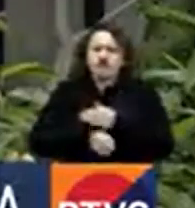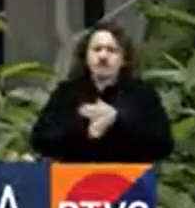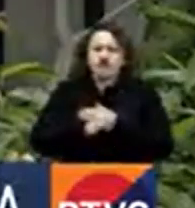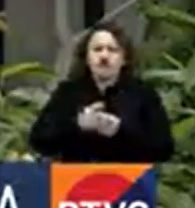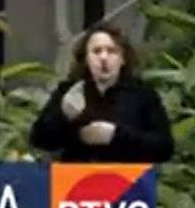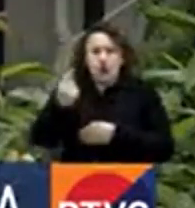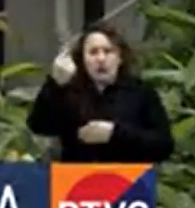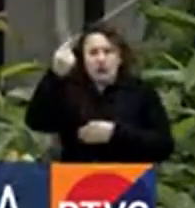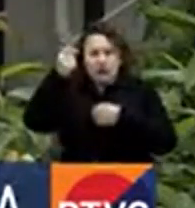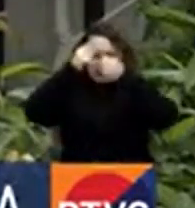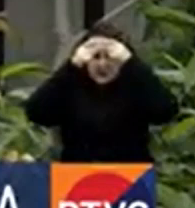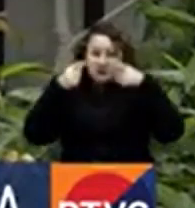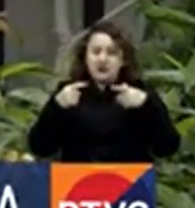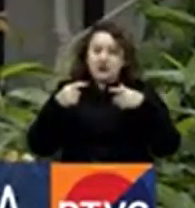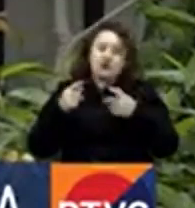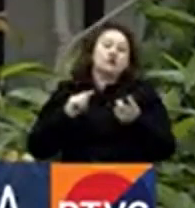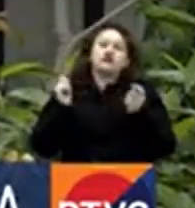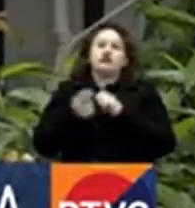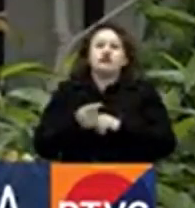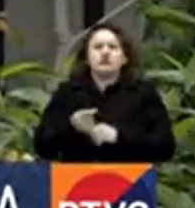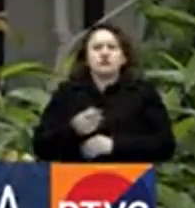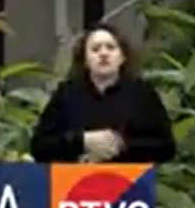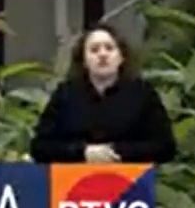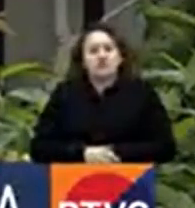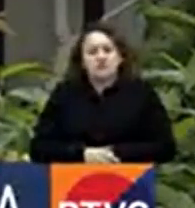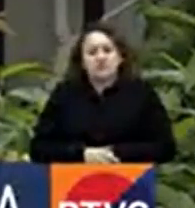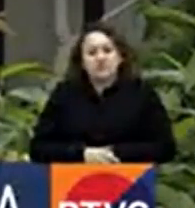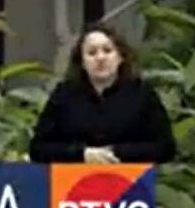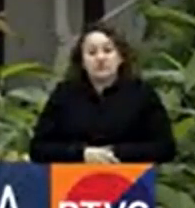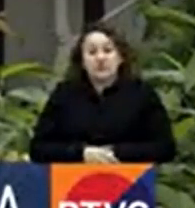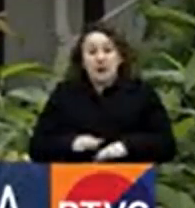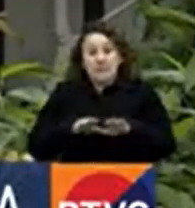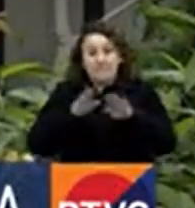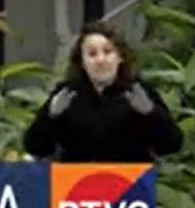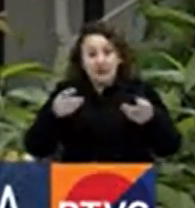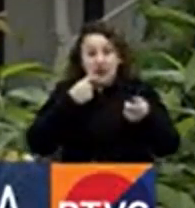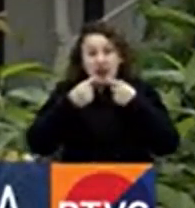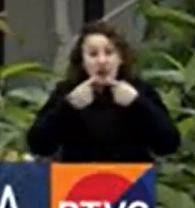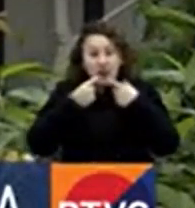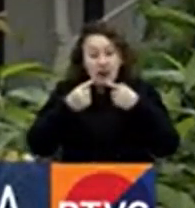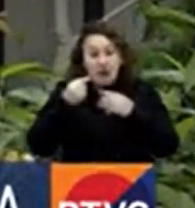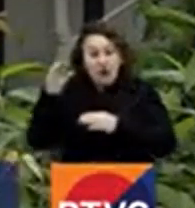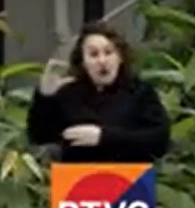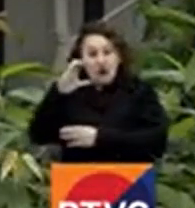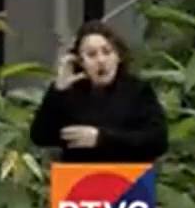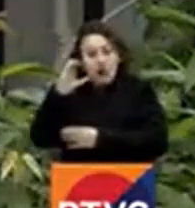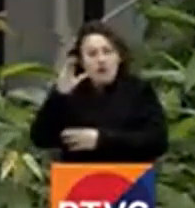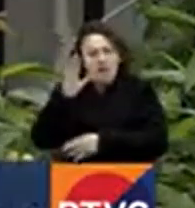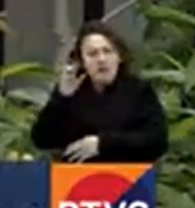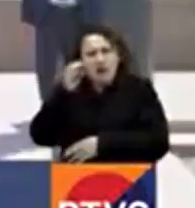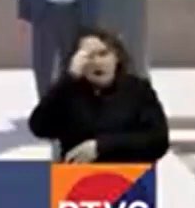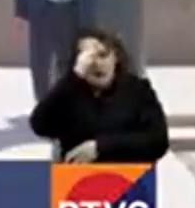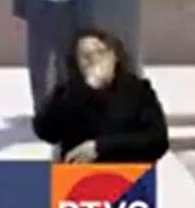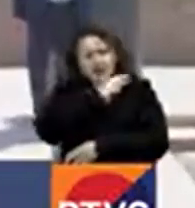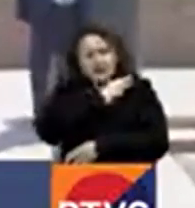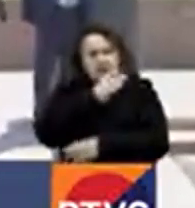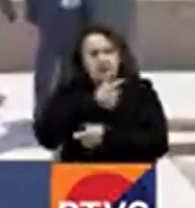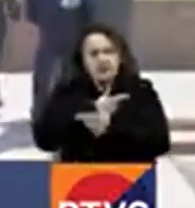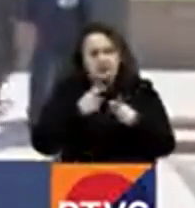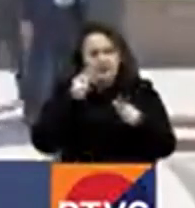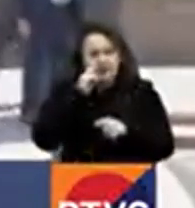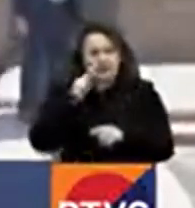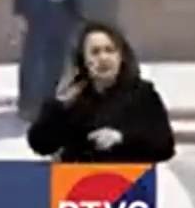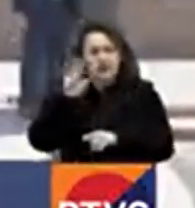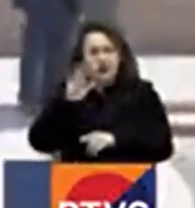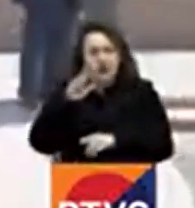el renovado papel de Chile como garante de la mesa de diálogo del Gobierno de Colombia y el Ejército de Liberación Nacional, ELN. El tema de